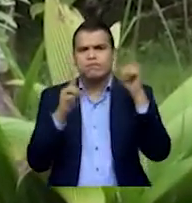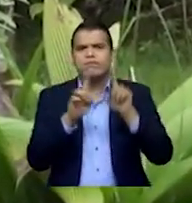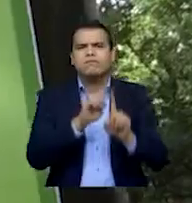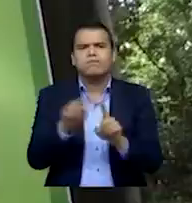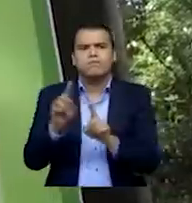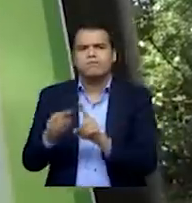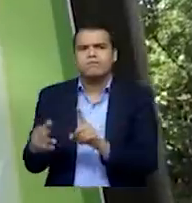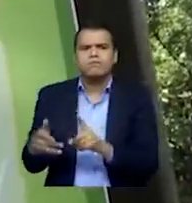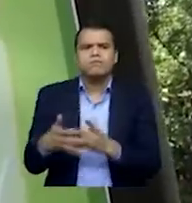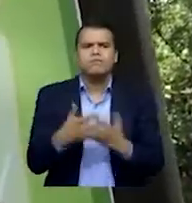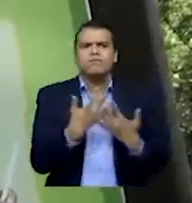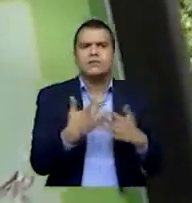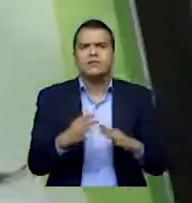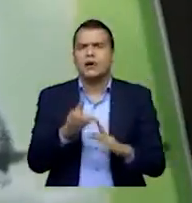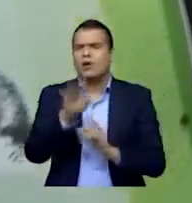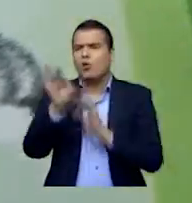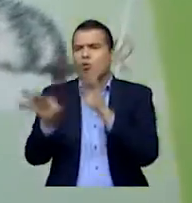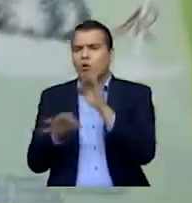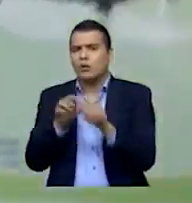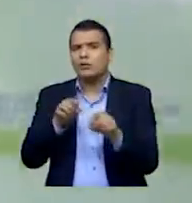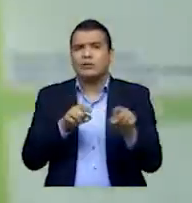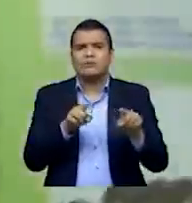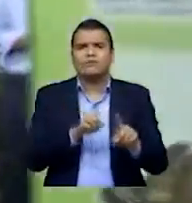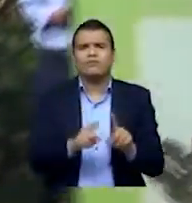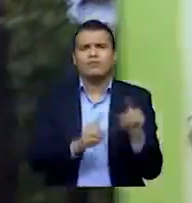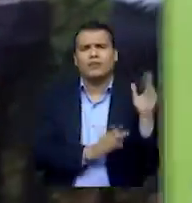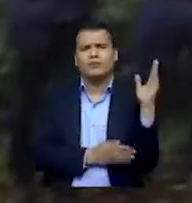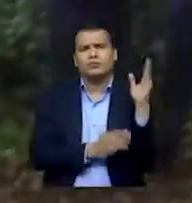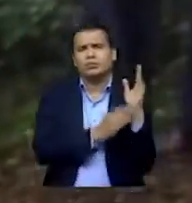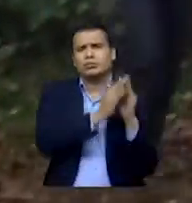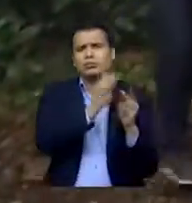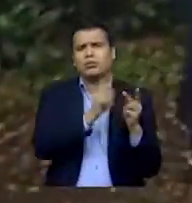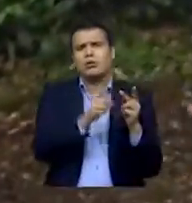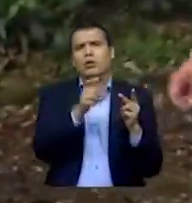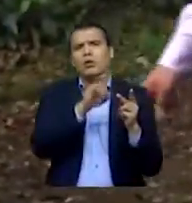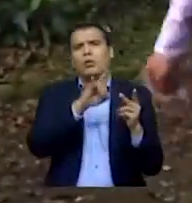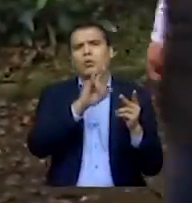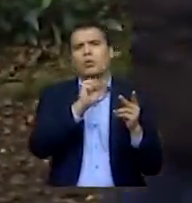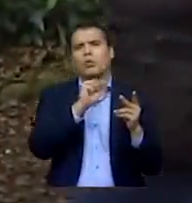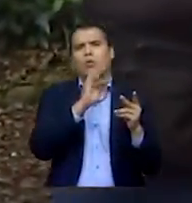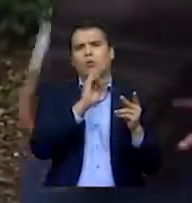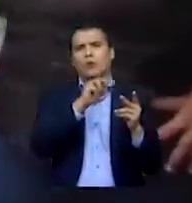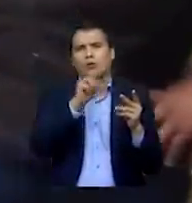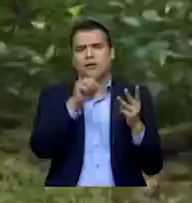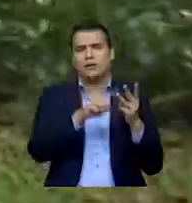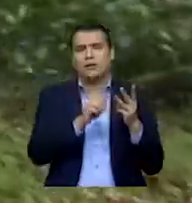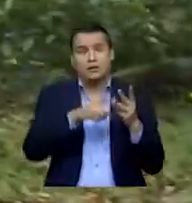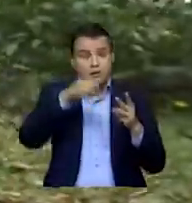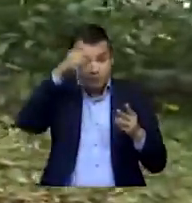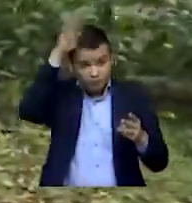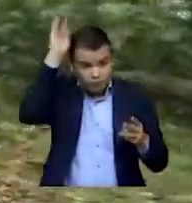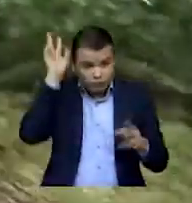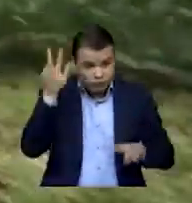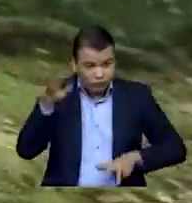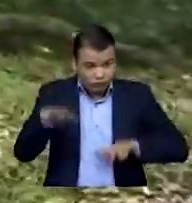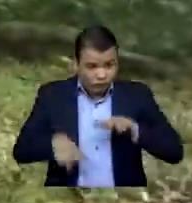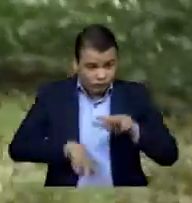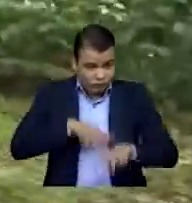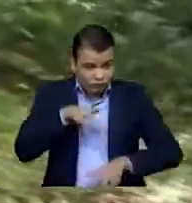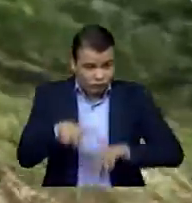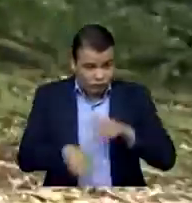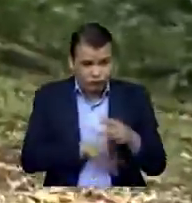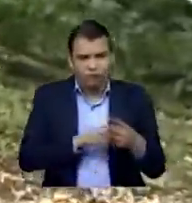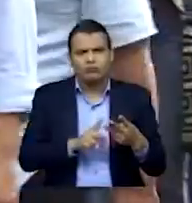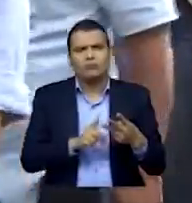encontrar ardillas wat inés iguanas mariposas aves pero ante todo van a